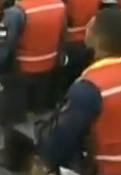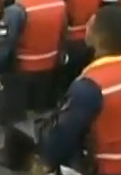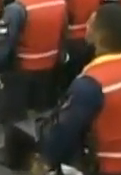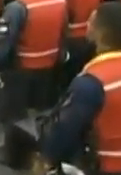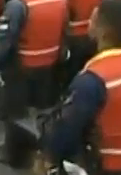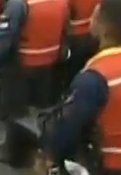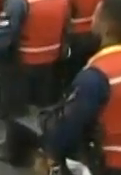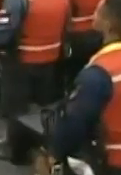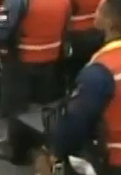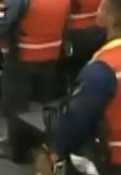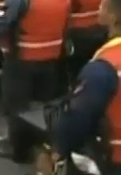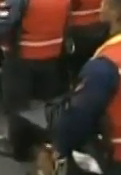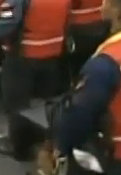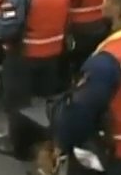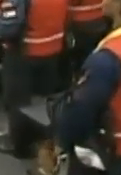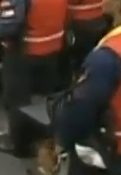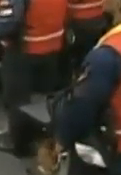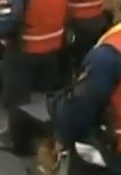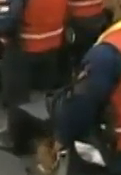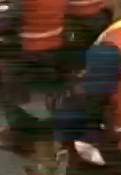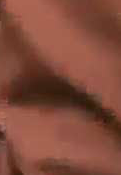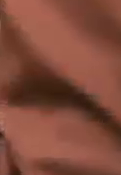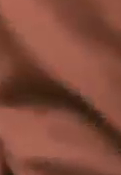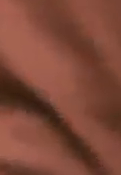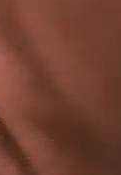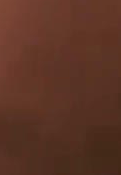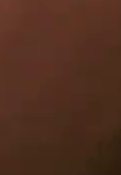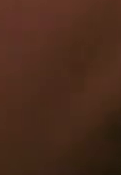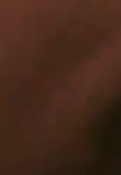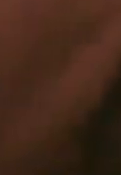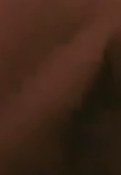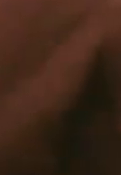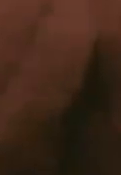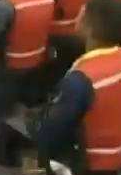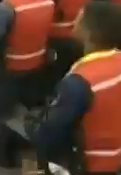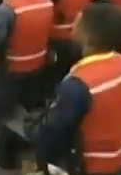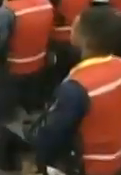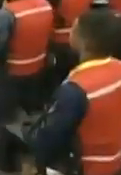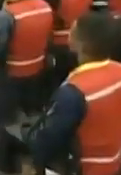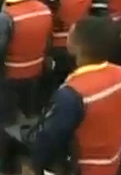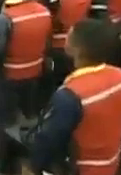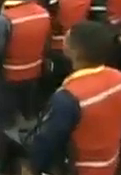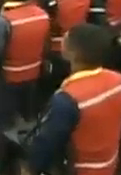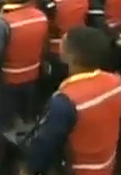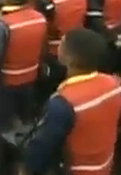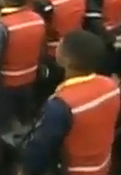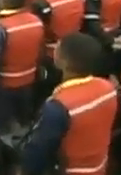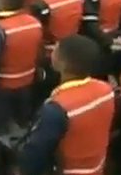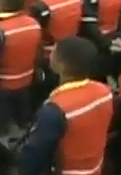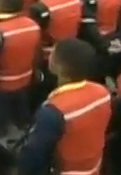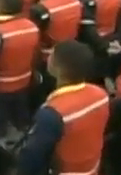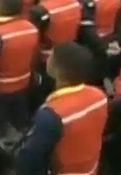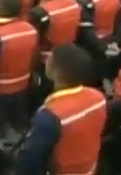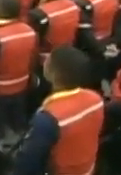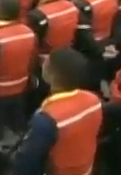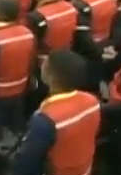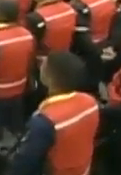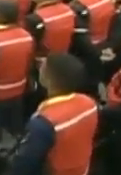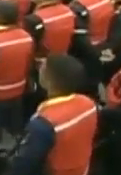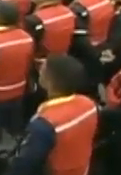hora el jefe de Estado venezolano desde el Salón Boyacá del Palacio de Gobierno, donde se ha realizado este